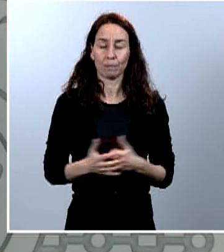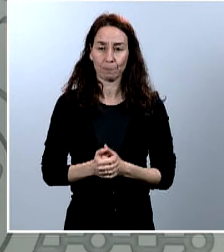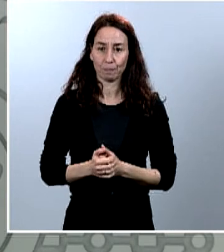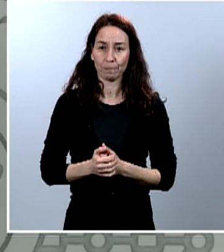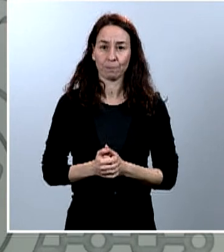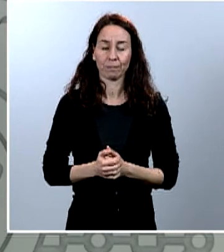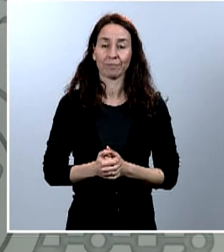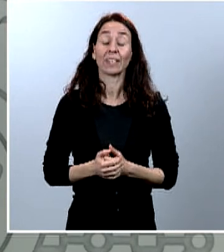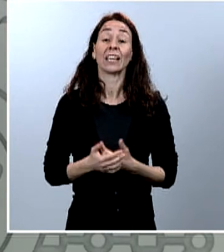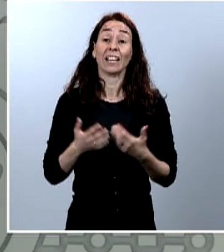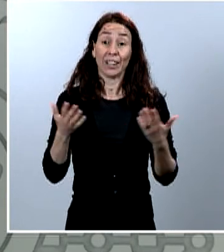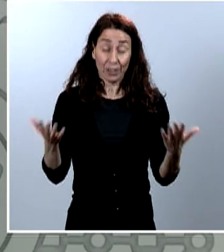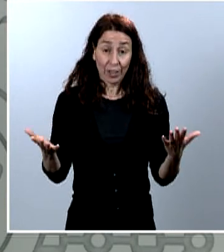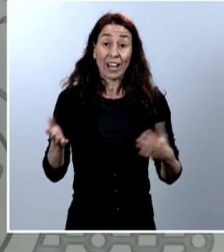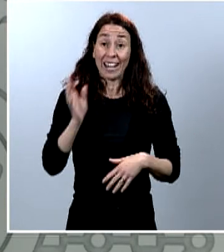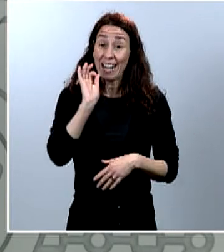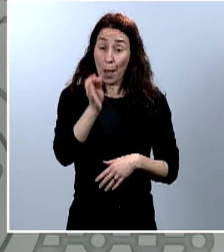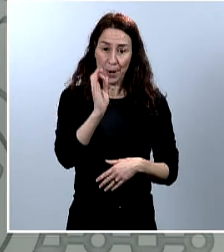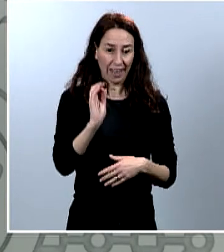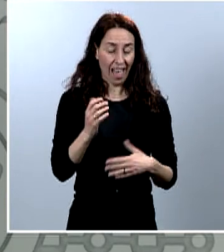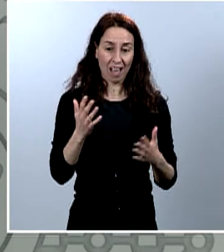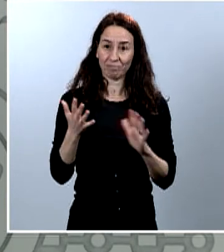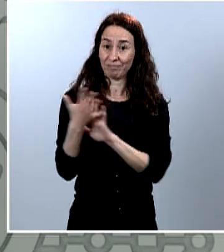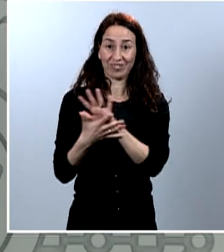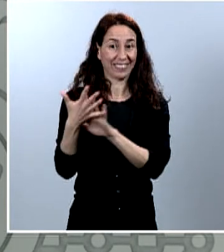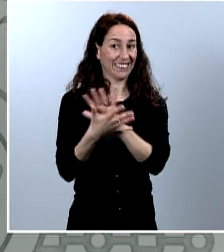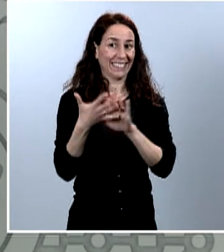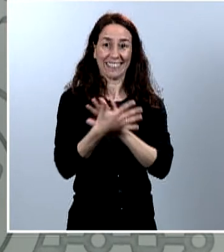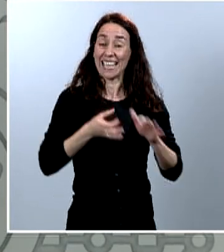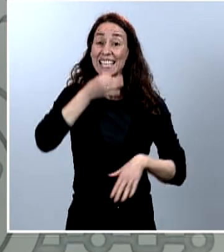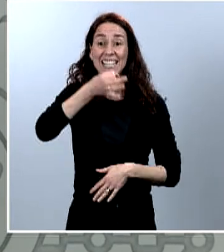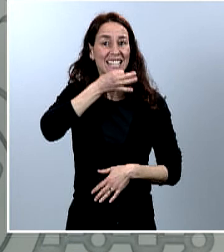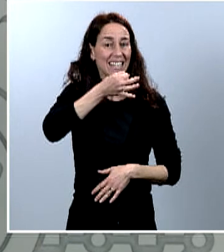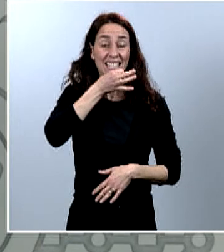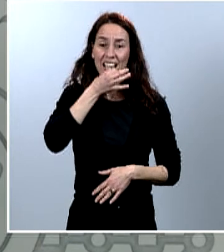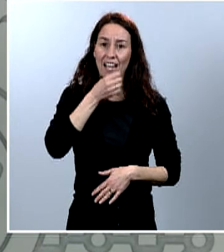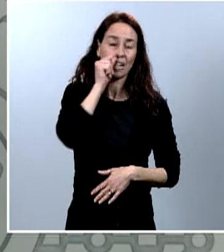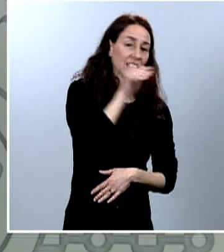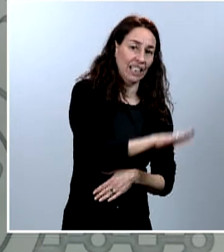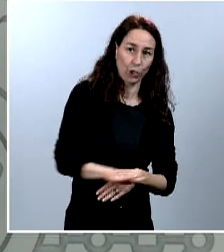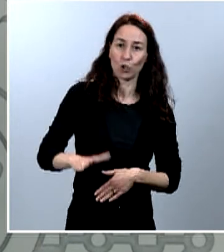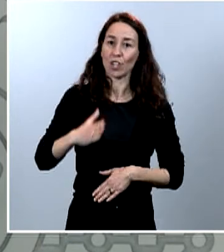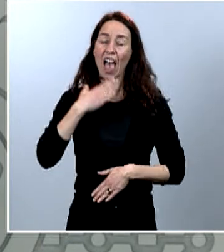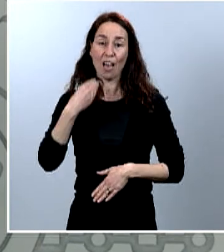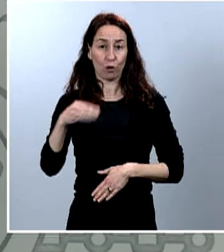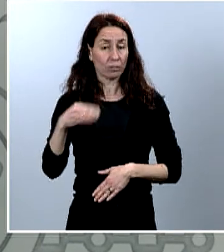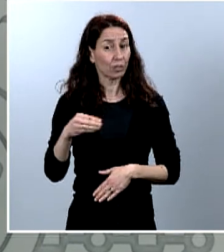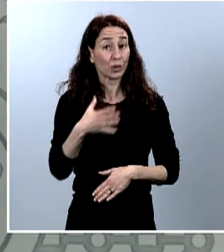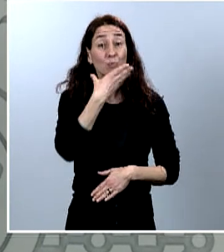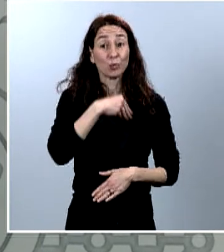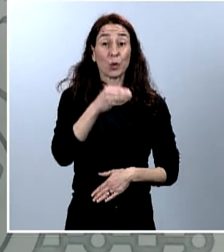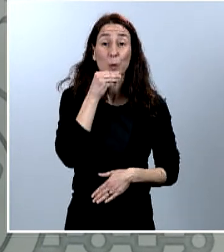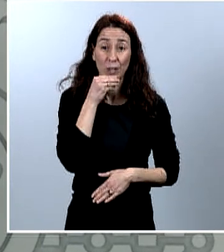Bueno, la verdad es que ha sido una charla dirigida a los niños y adolescentes muy bonita. Hemos tratado de hacer